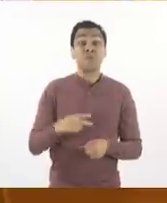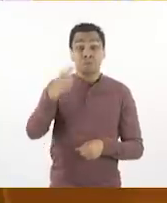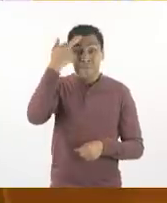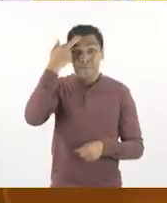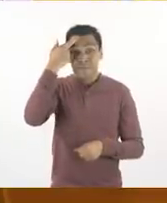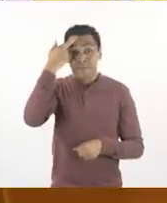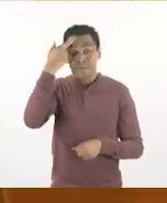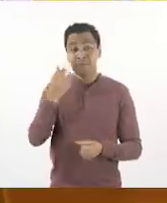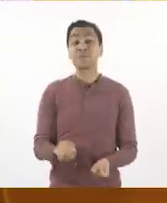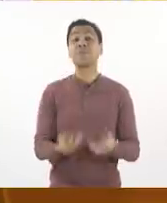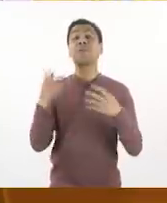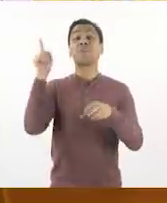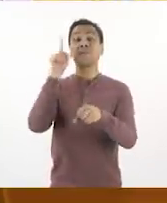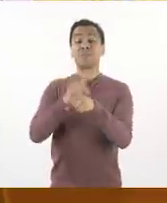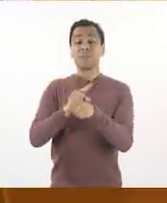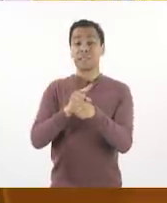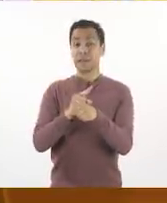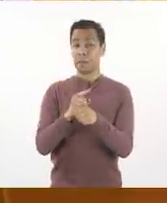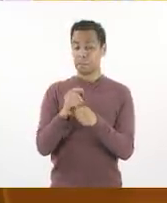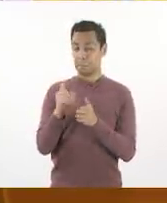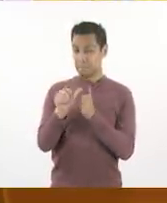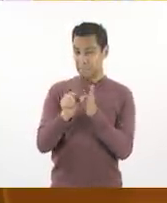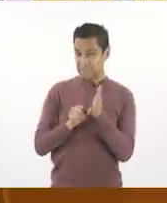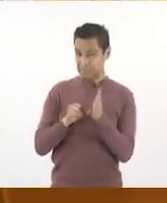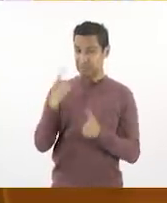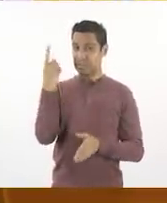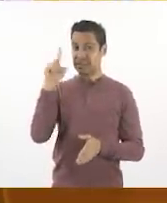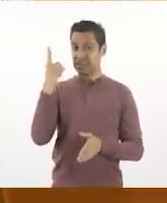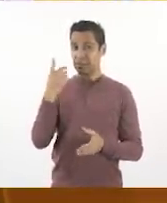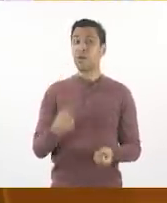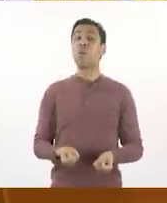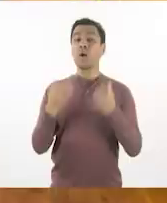recuerdan cuántos días tiene diciembre?